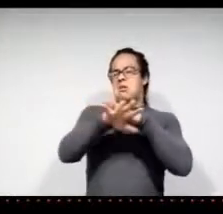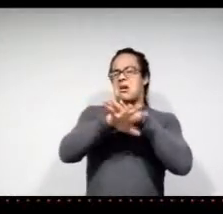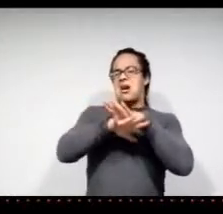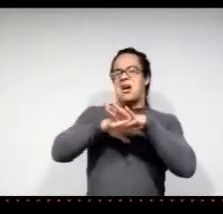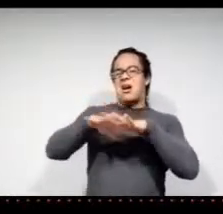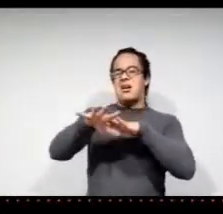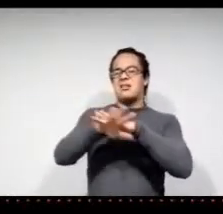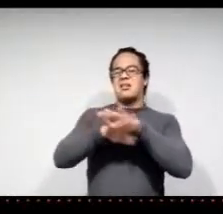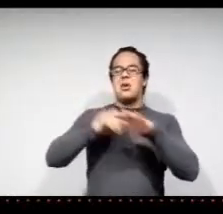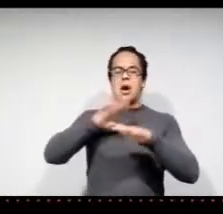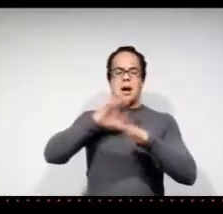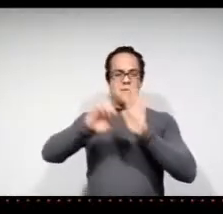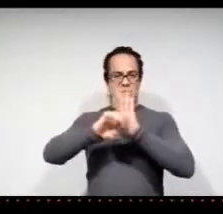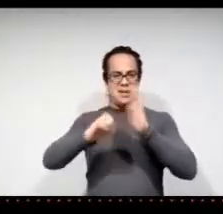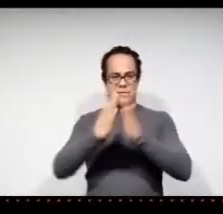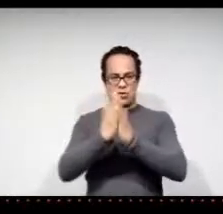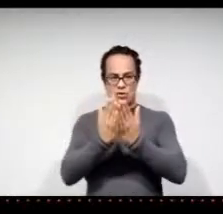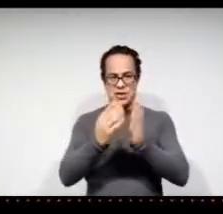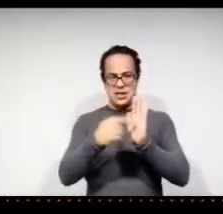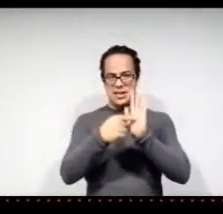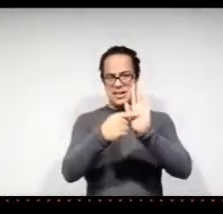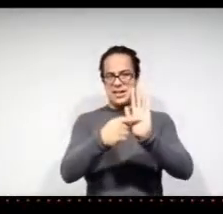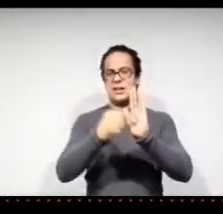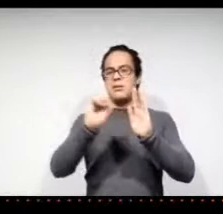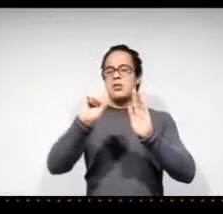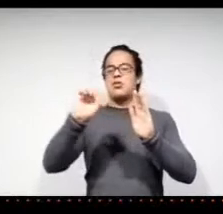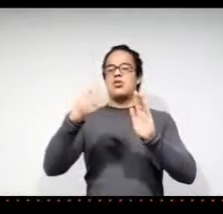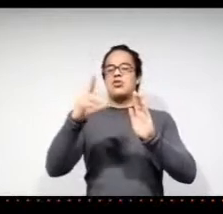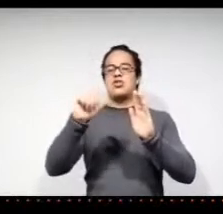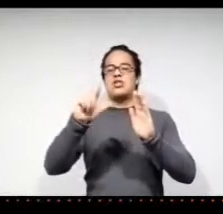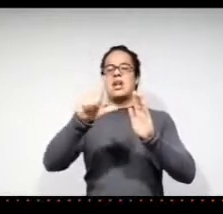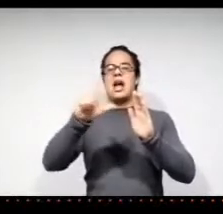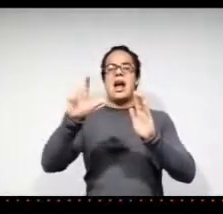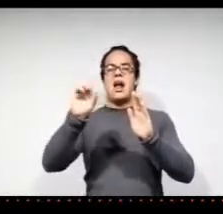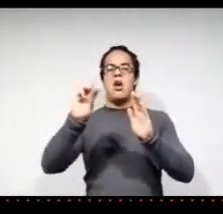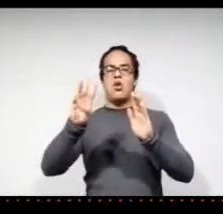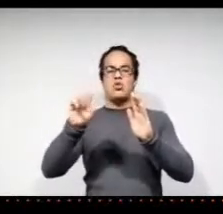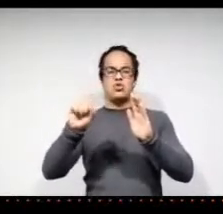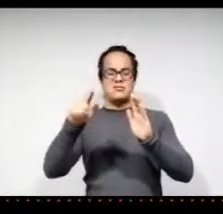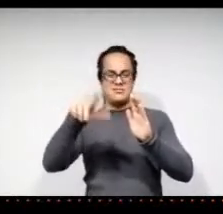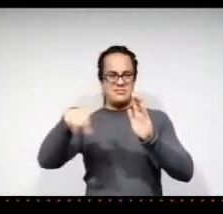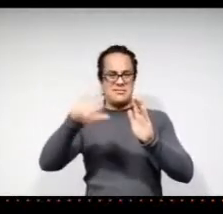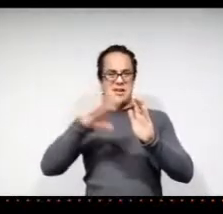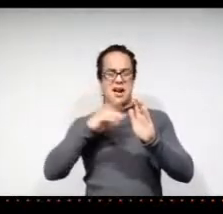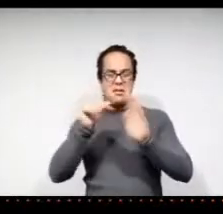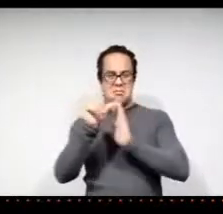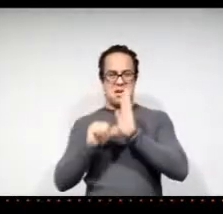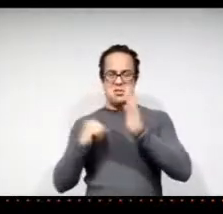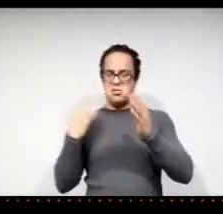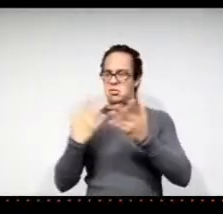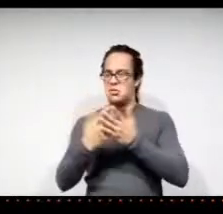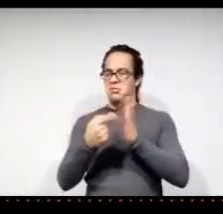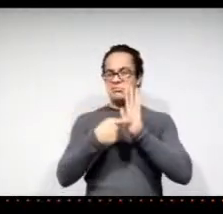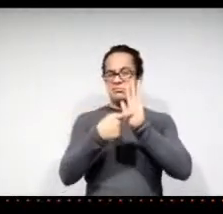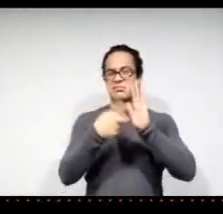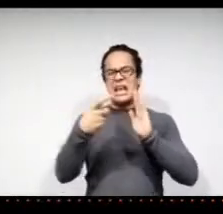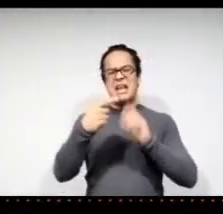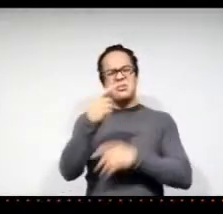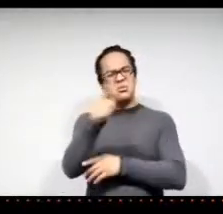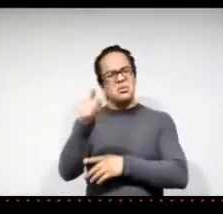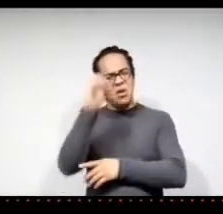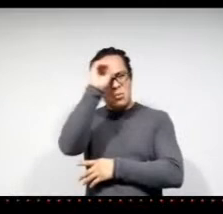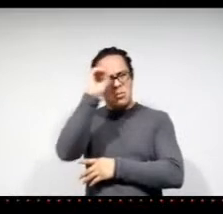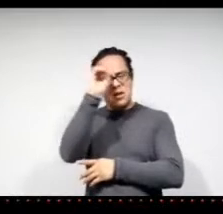The Shallows de Nicholas Carr, que sacó su segunda edición ahora en estos meses. ¿Qué opinas? ¿Qué tanto habrá de cierto de